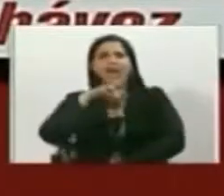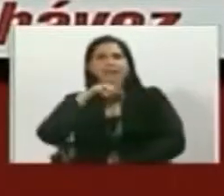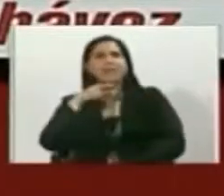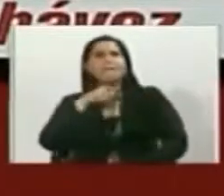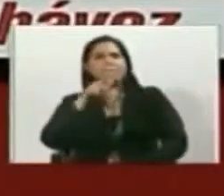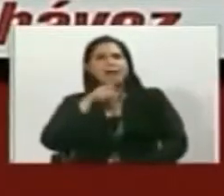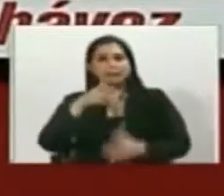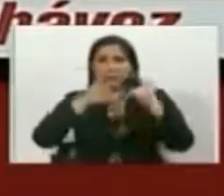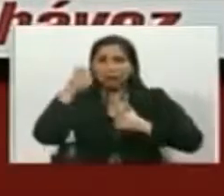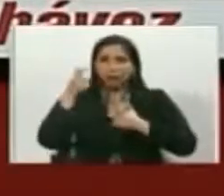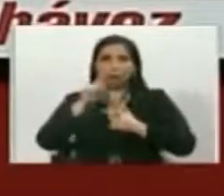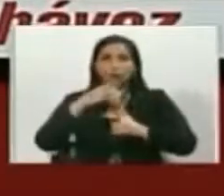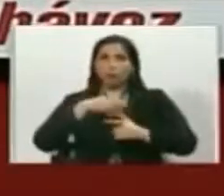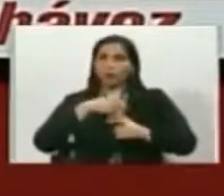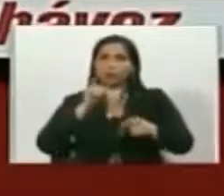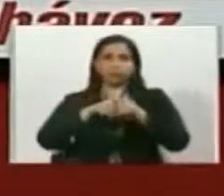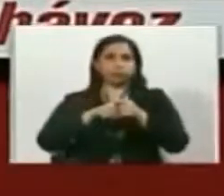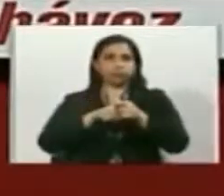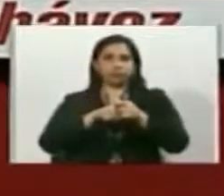que